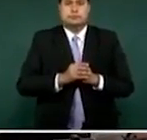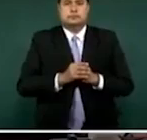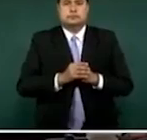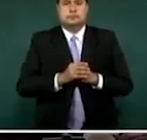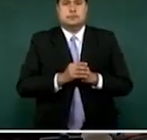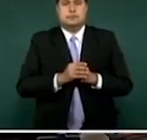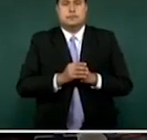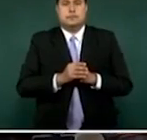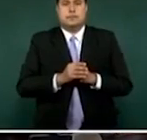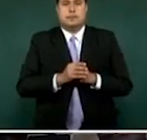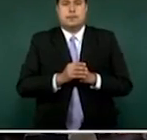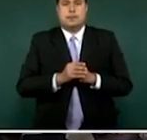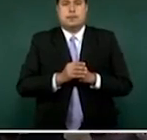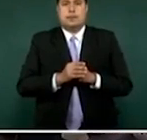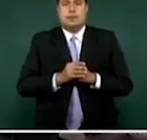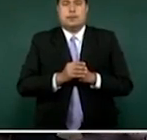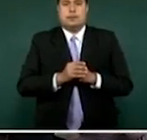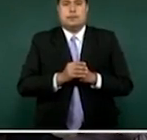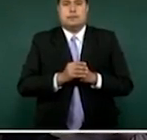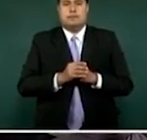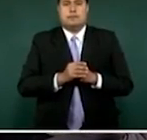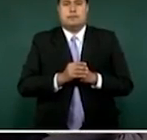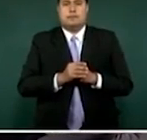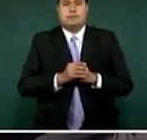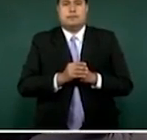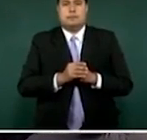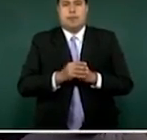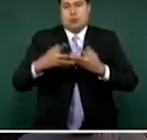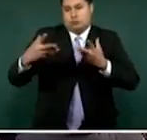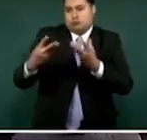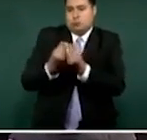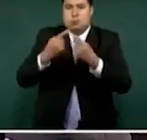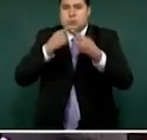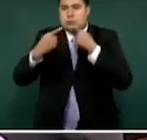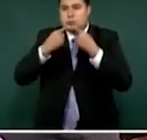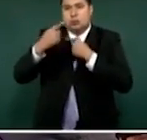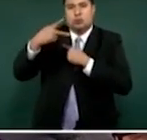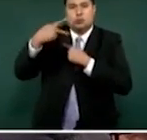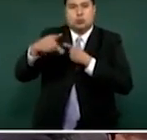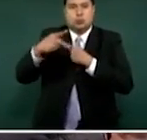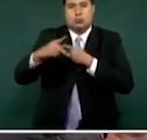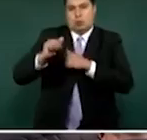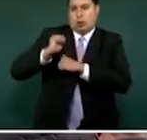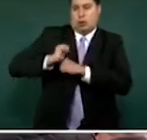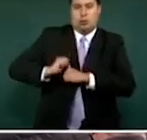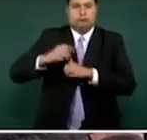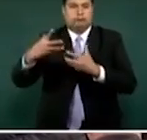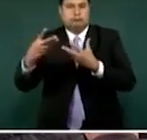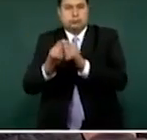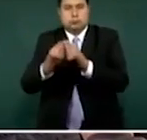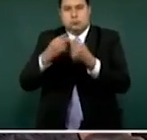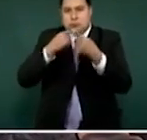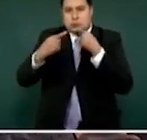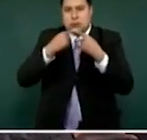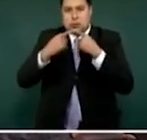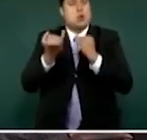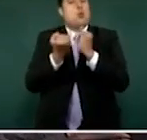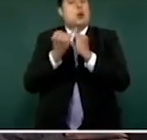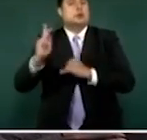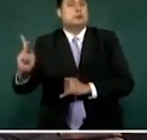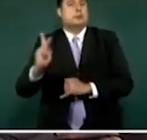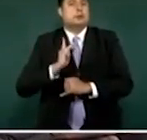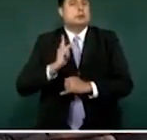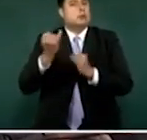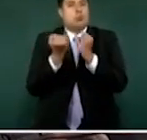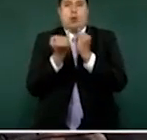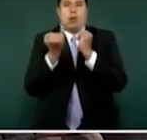en las mesas de seguridad, así como lo hacemos nosotros todos